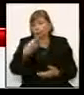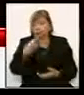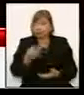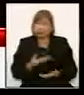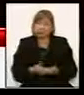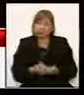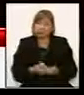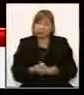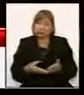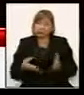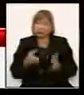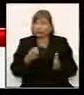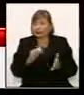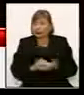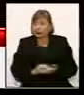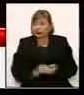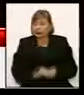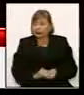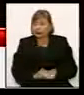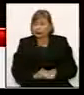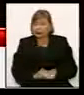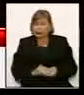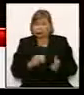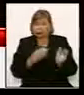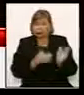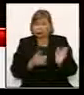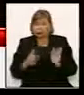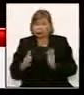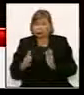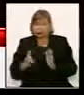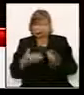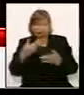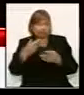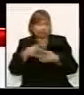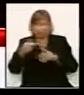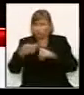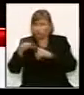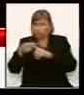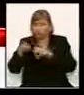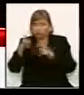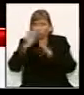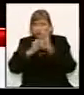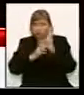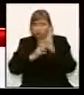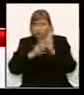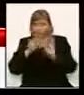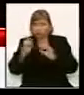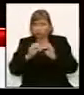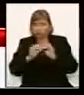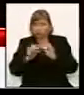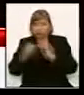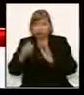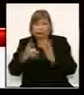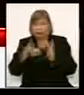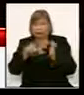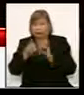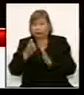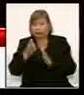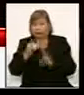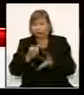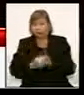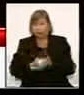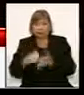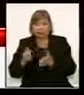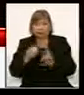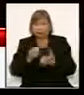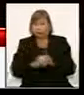ejemplo, el tema de la carretera central. Nosotros estamos desarrollando varios proyectos para poder ejecutar las vías alternas a la carretera